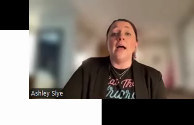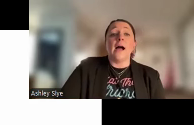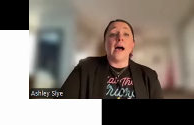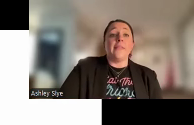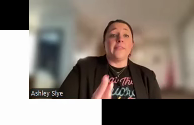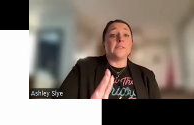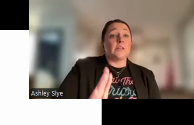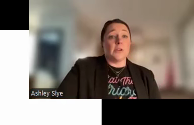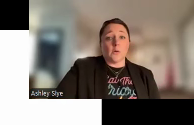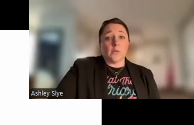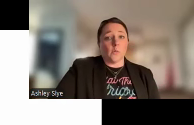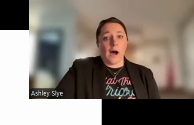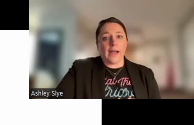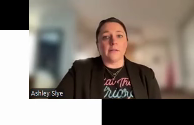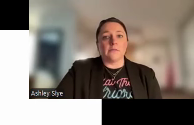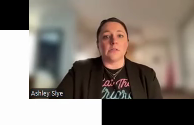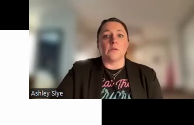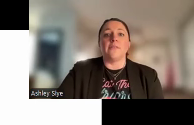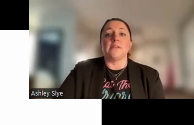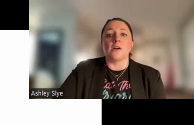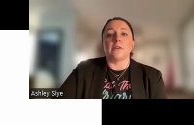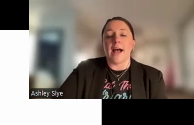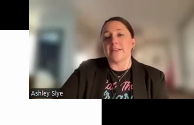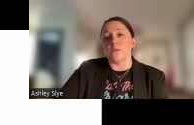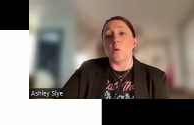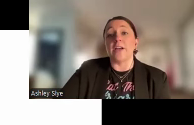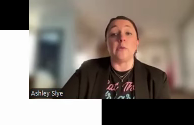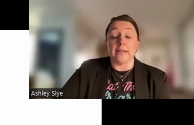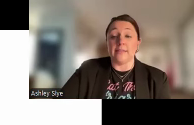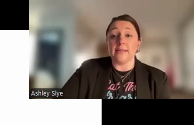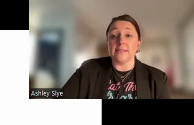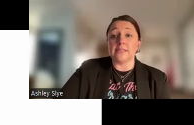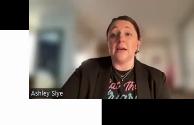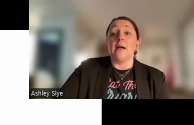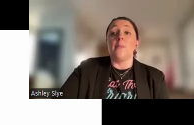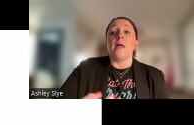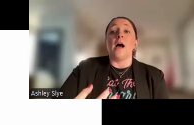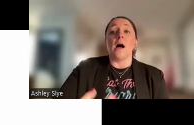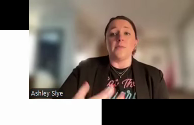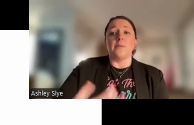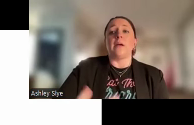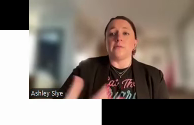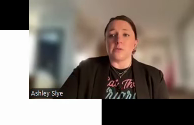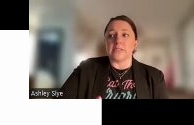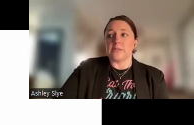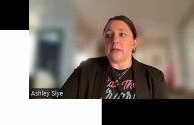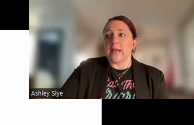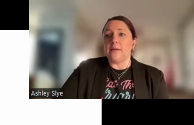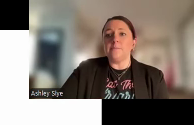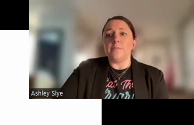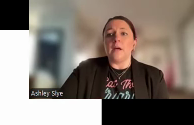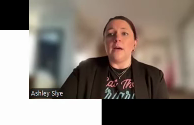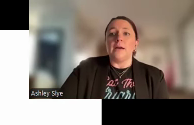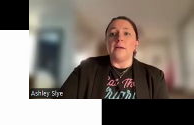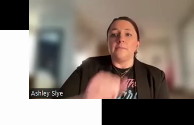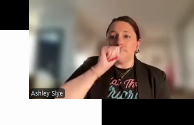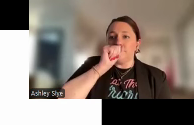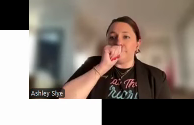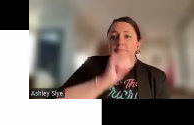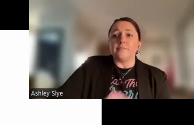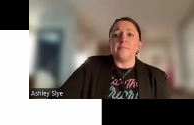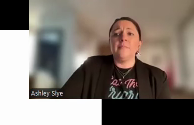puedan manipular para poder calmar sus ansiedades. O si necesitan hablar con un terapeuta y también